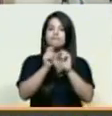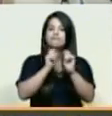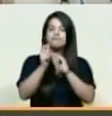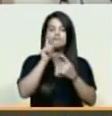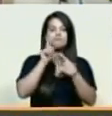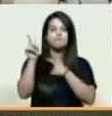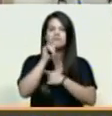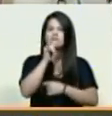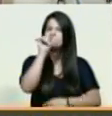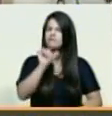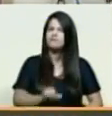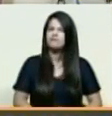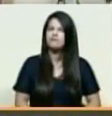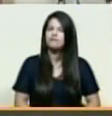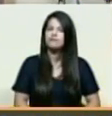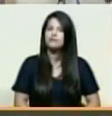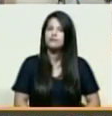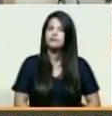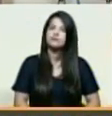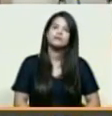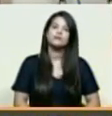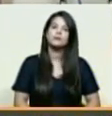Graya, cuéntanos, danos más detalles.